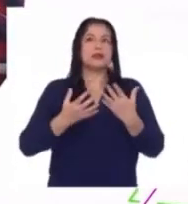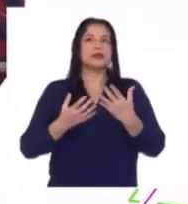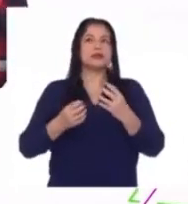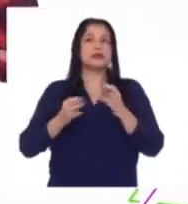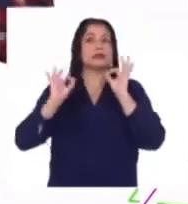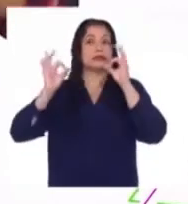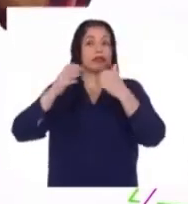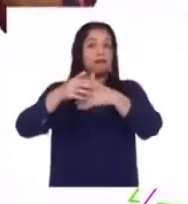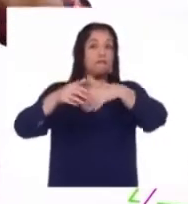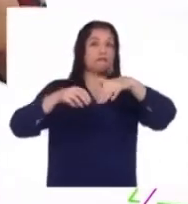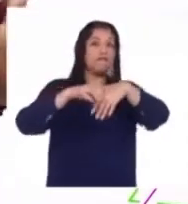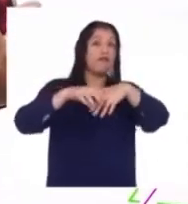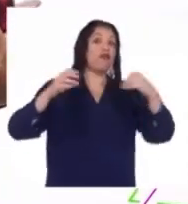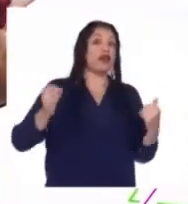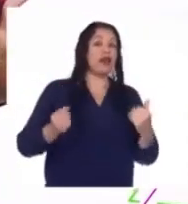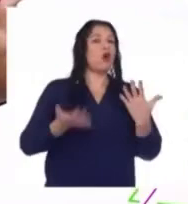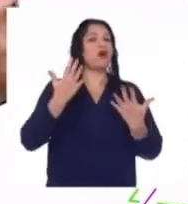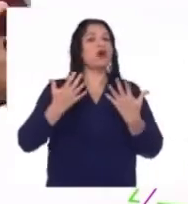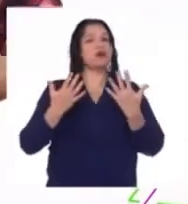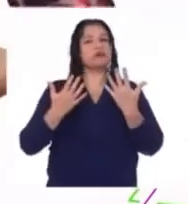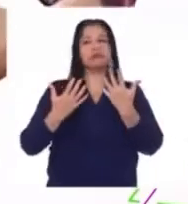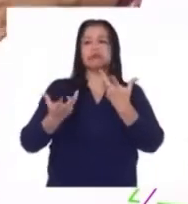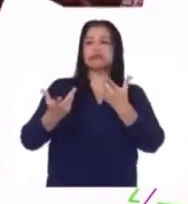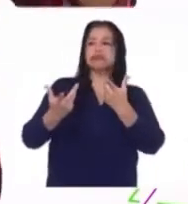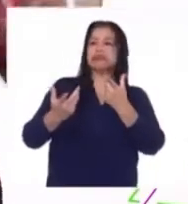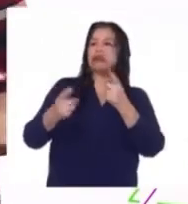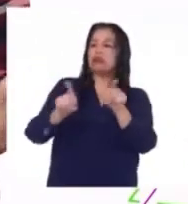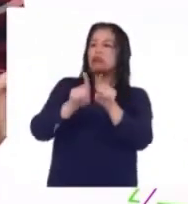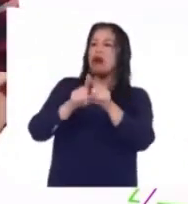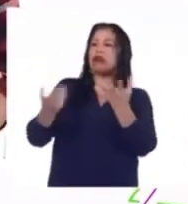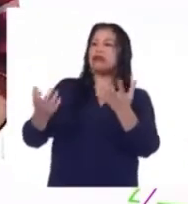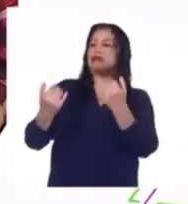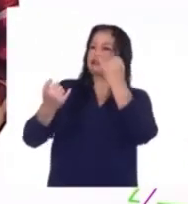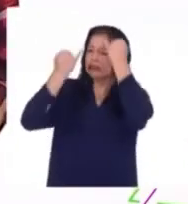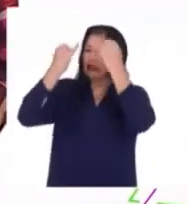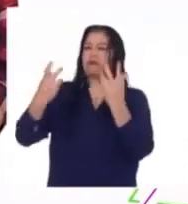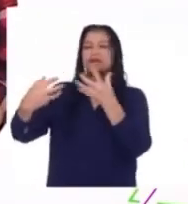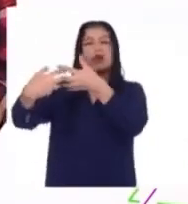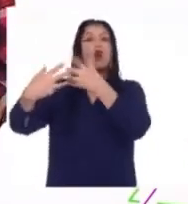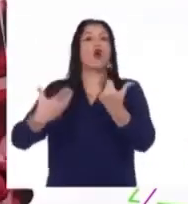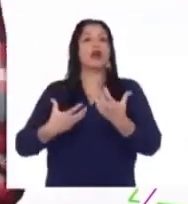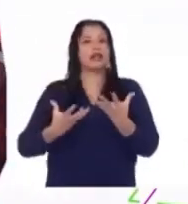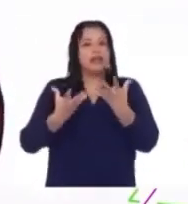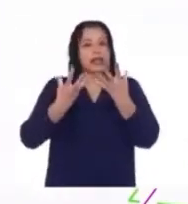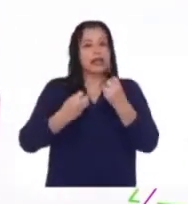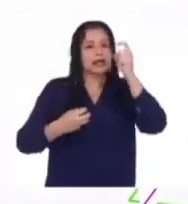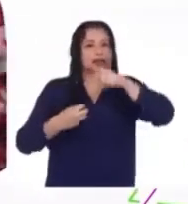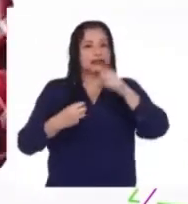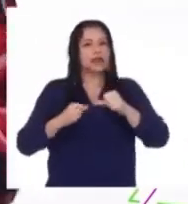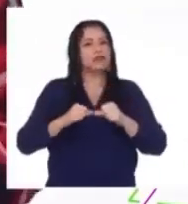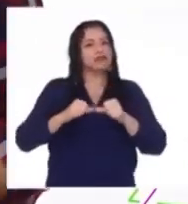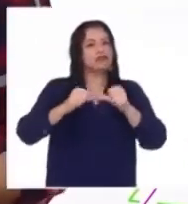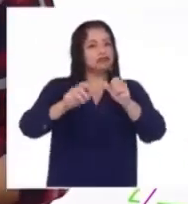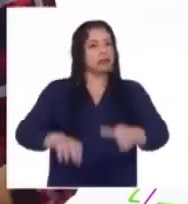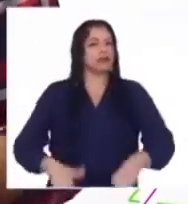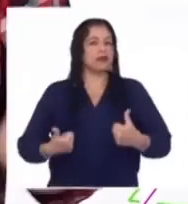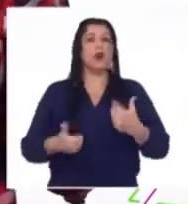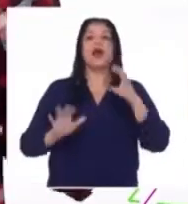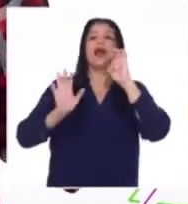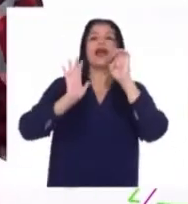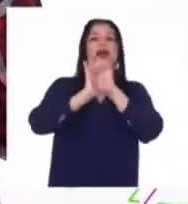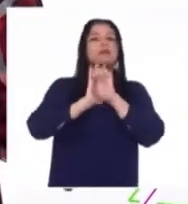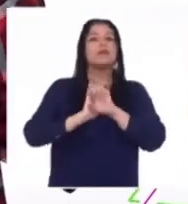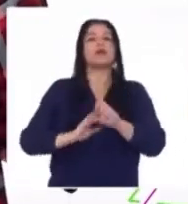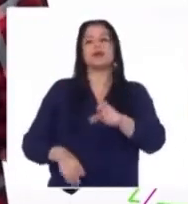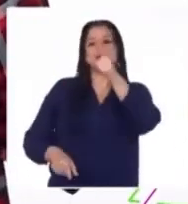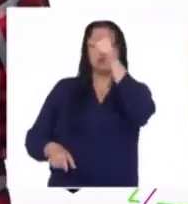externas? ¿La afinidad? ¿O la necesidad de sobrevivir? Un ejemplo de ello es el